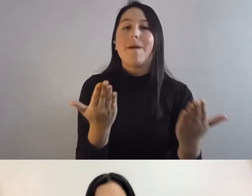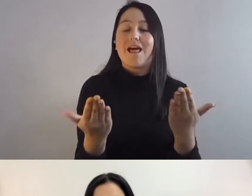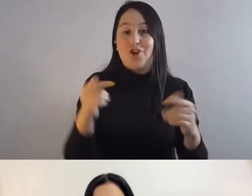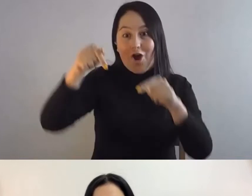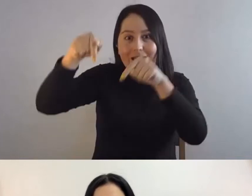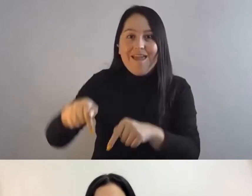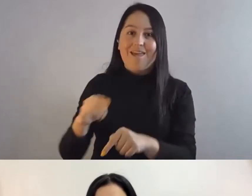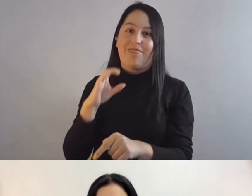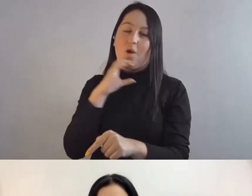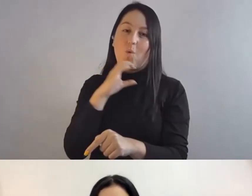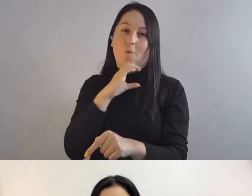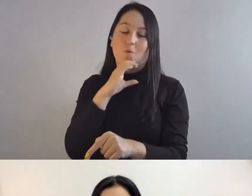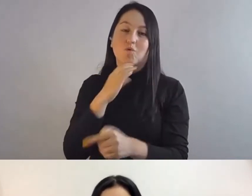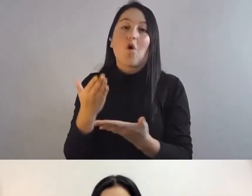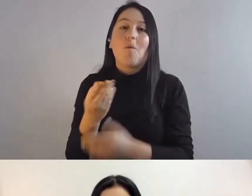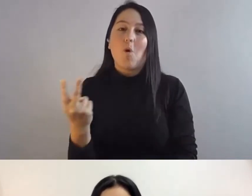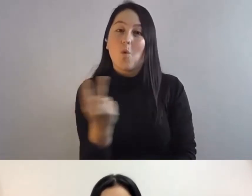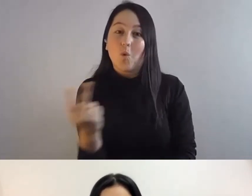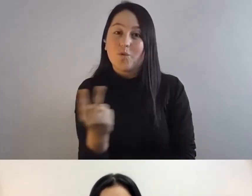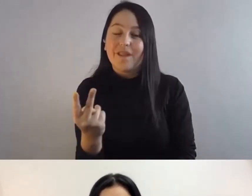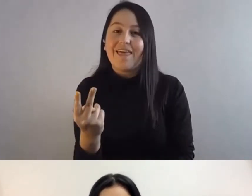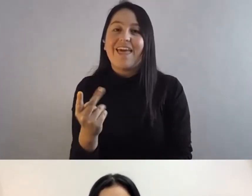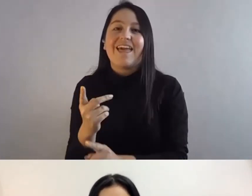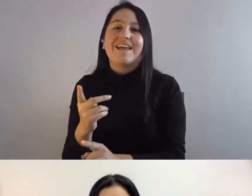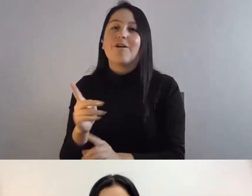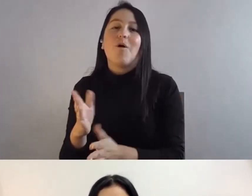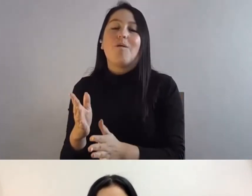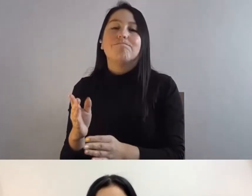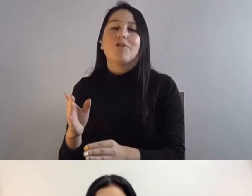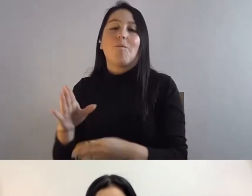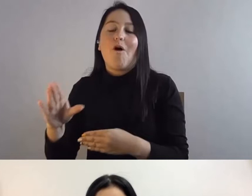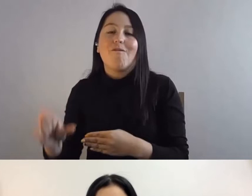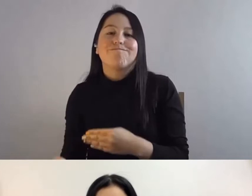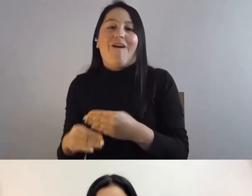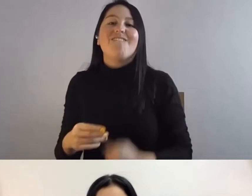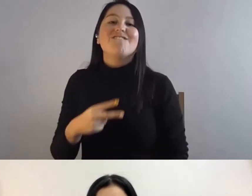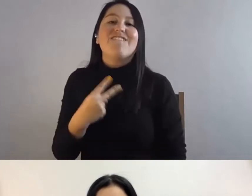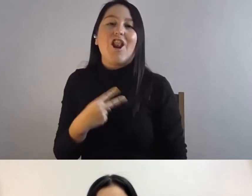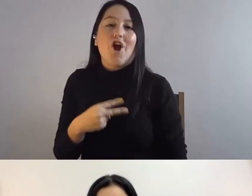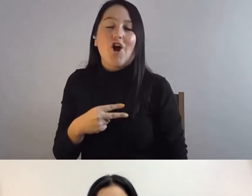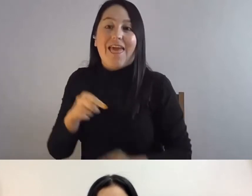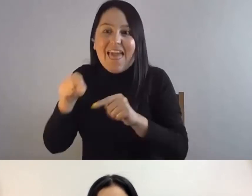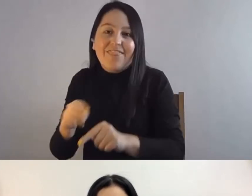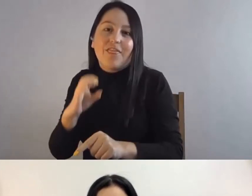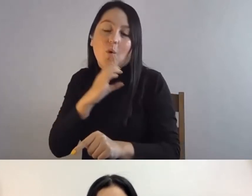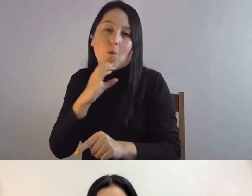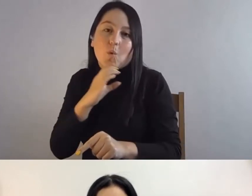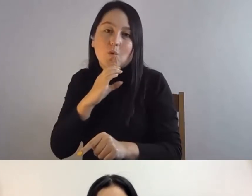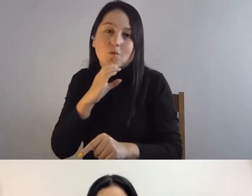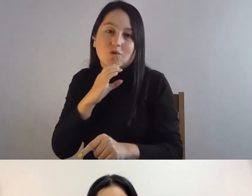ustedes destacar o qué valor tiene el hecho de que ustedes trabajen en conjunto, como dos relatores que se